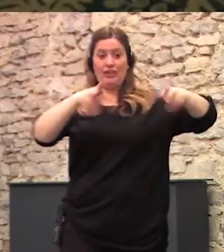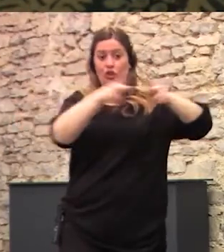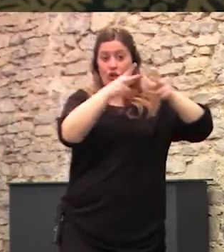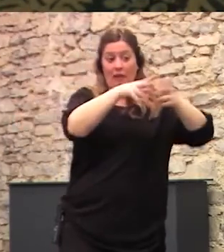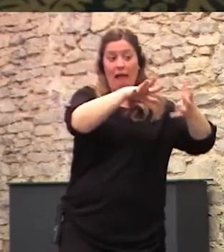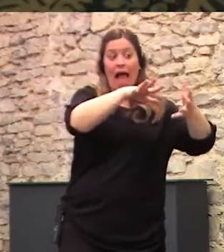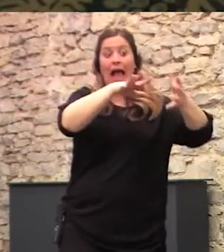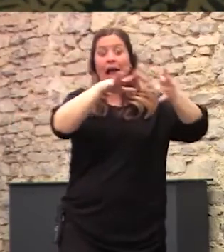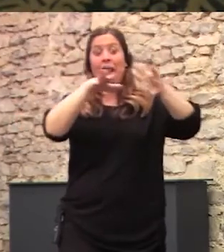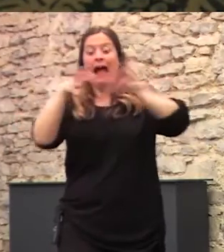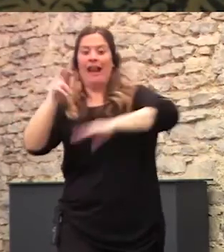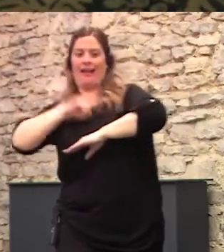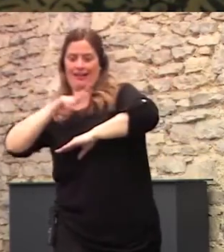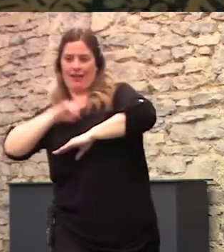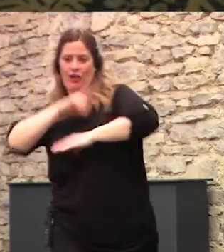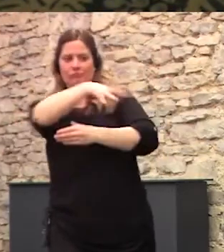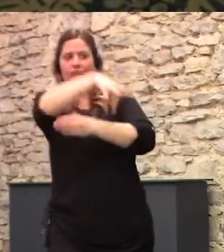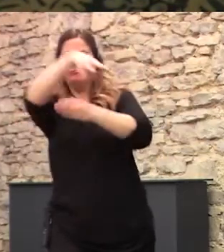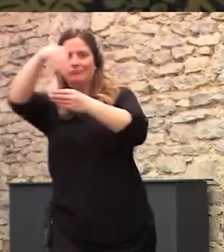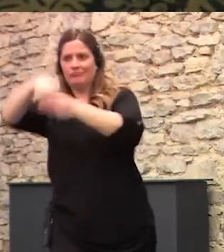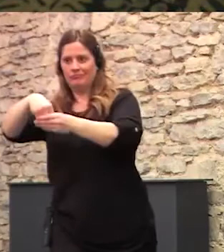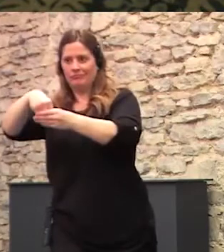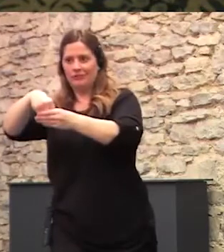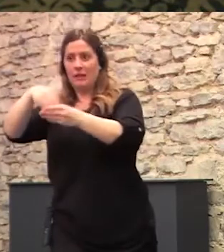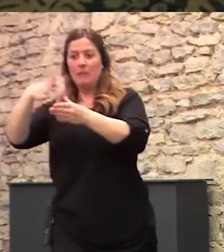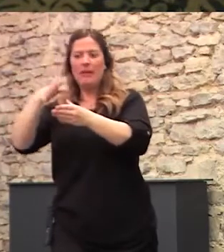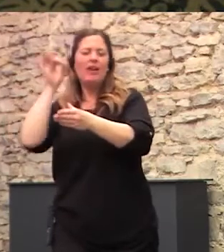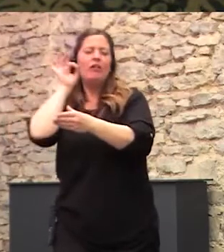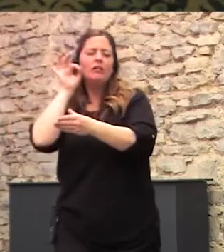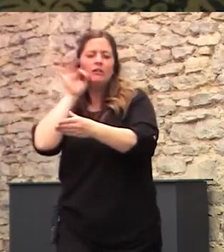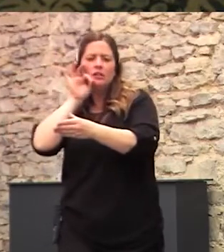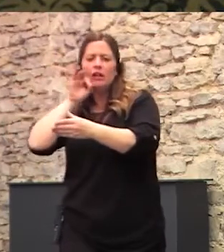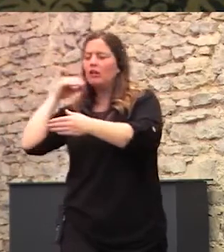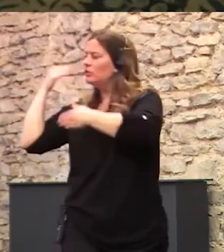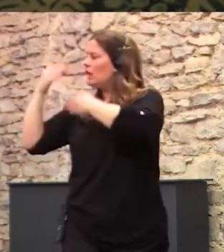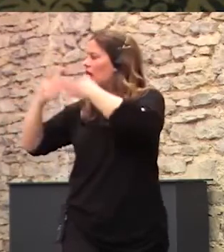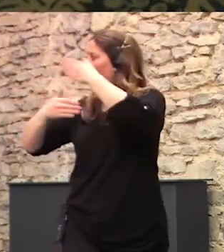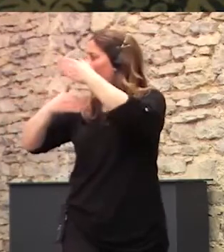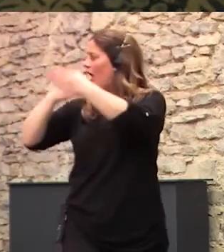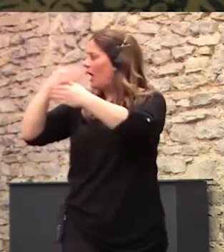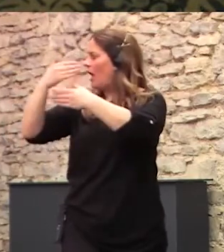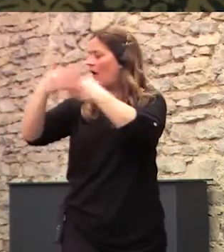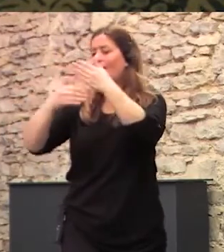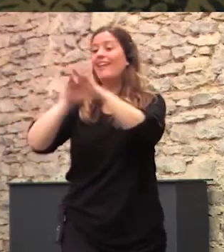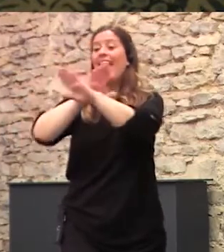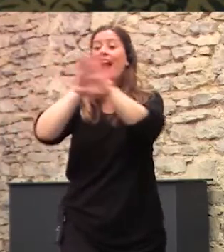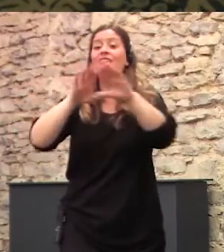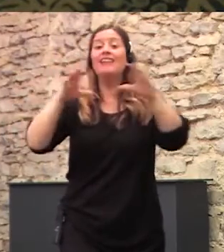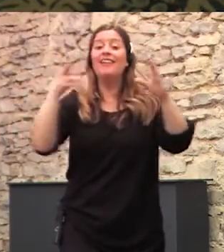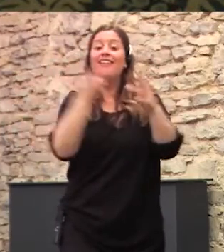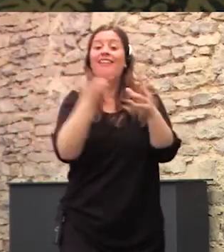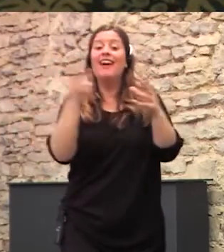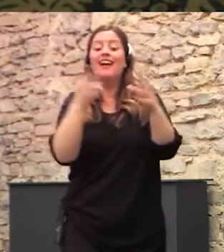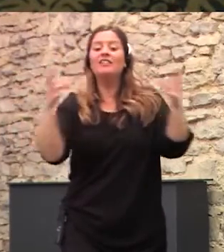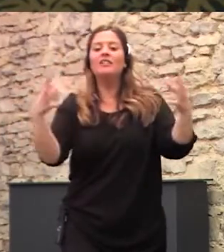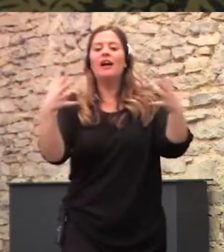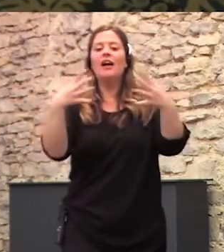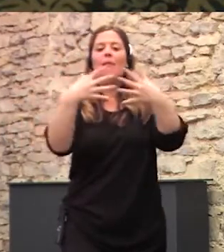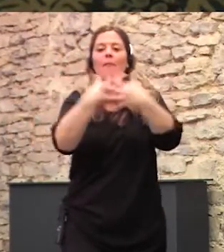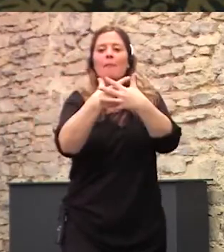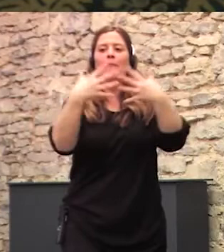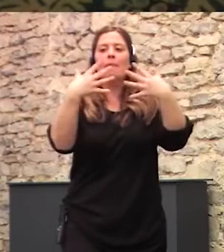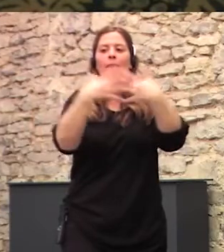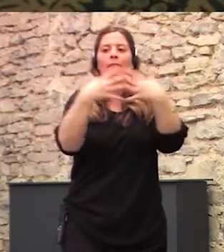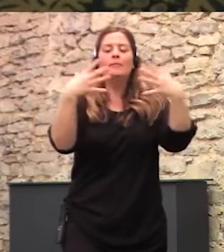los siglos lo que ha pasado es que esto ha hecho así, ¿vale? Y el patriarcado es el